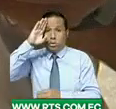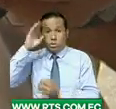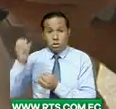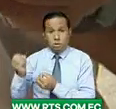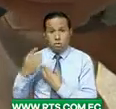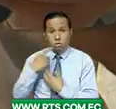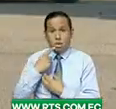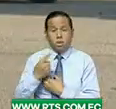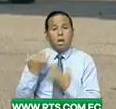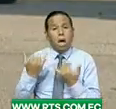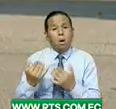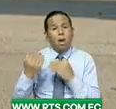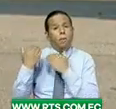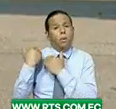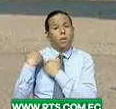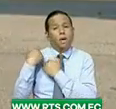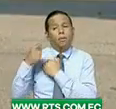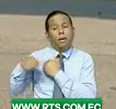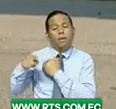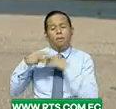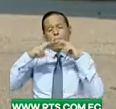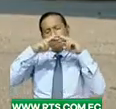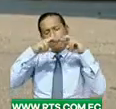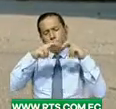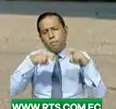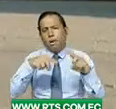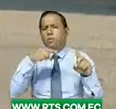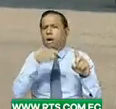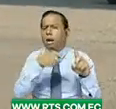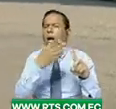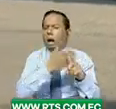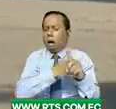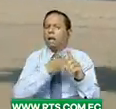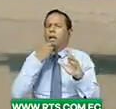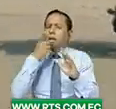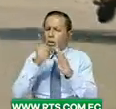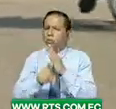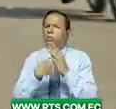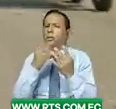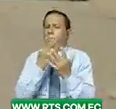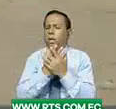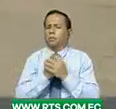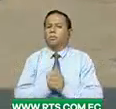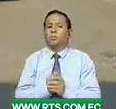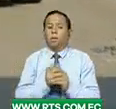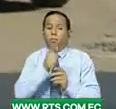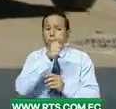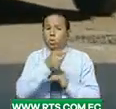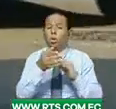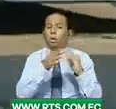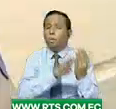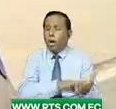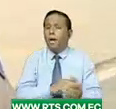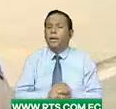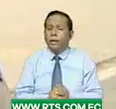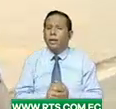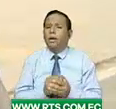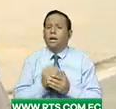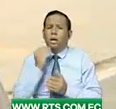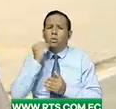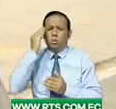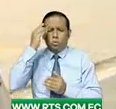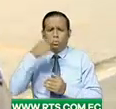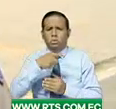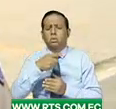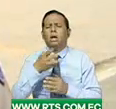policiales, se está investigando este caso. La víctima tendría antecedentes. Tenemos un occiso mayor de edad, mismo que tendría